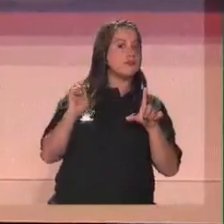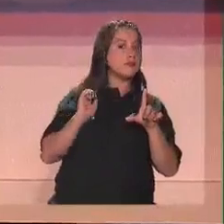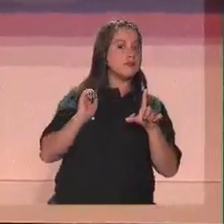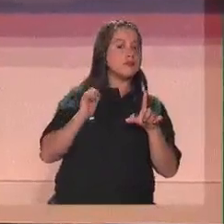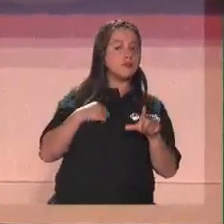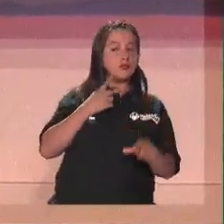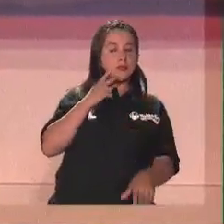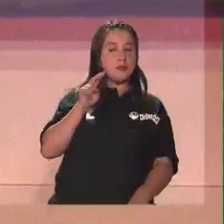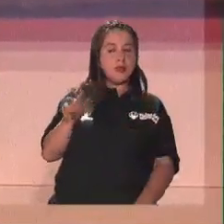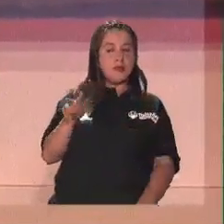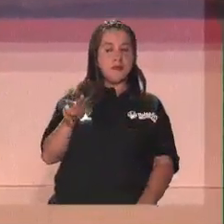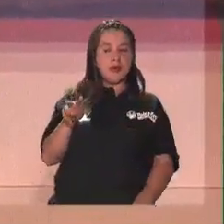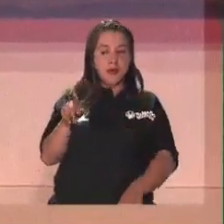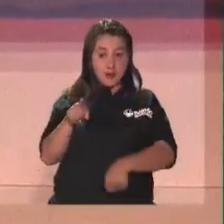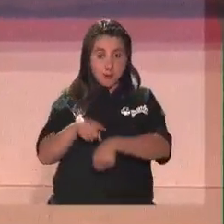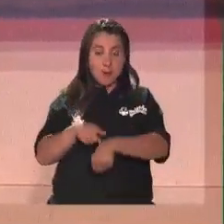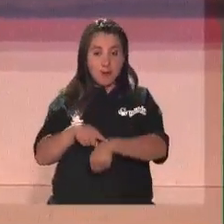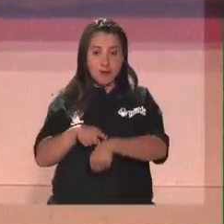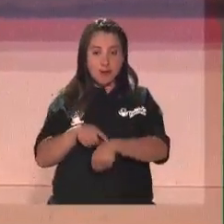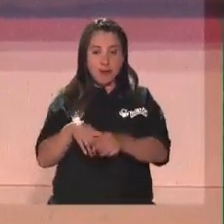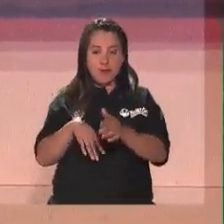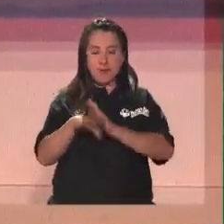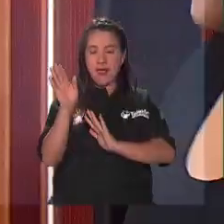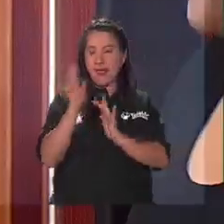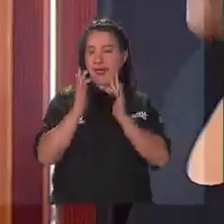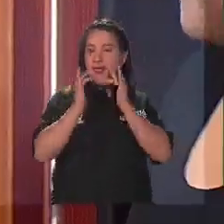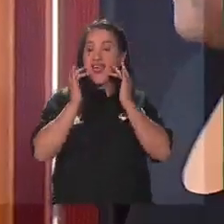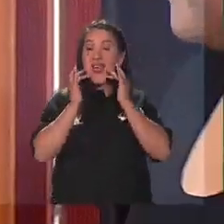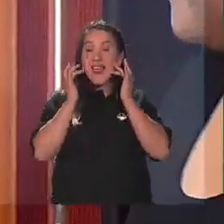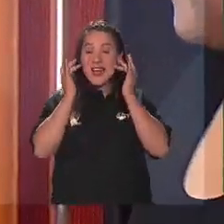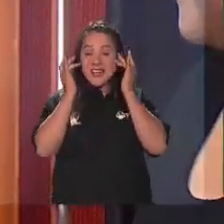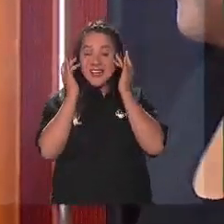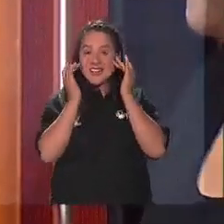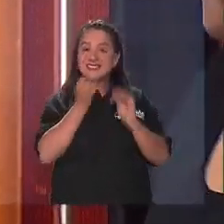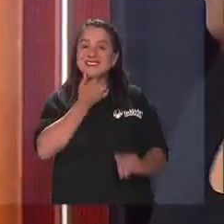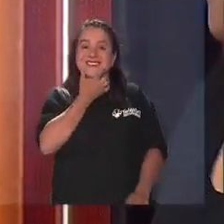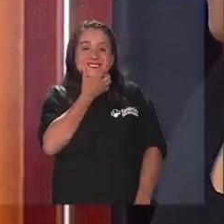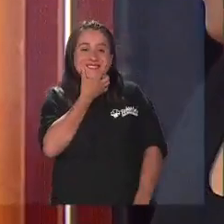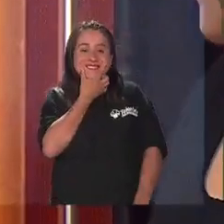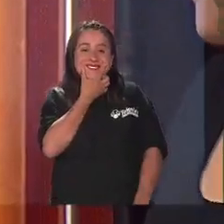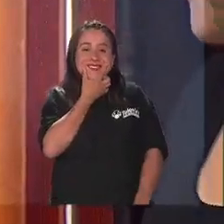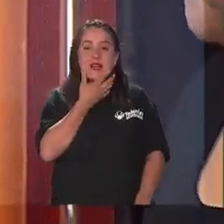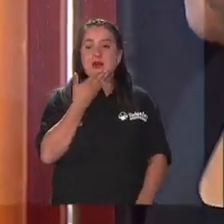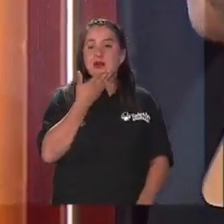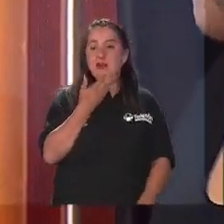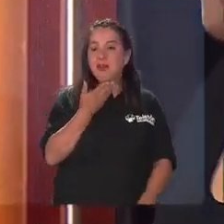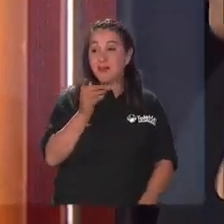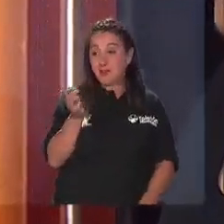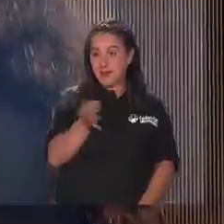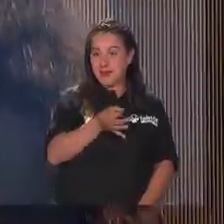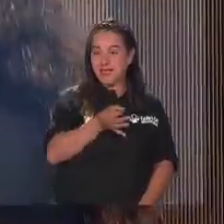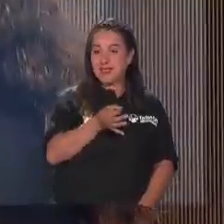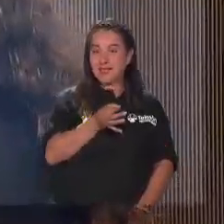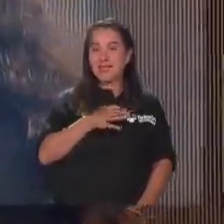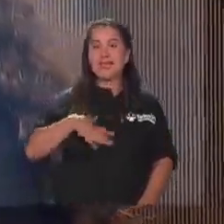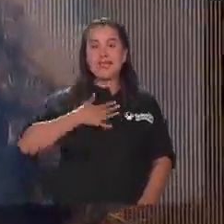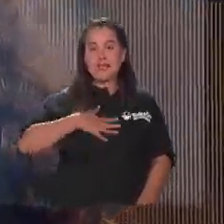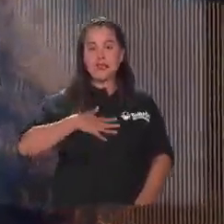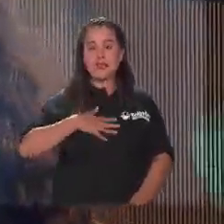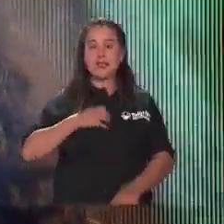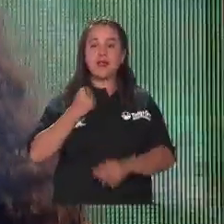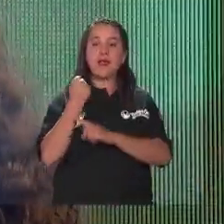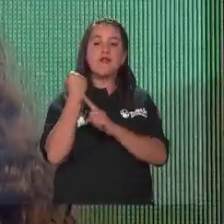reportaje. Y el momento más alegre, cuando te vi más sonriente, es cuando dijiste, yo quiero ser